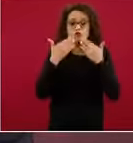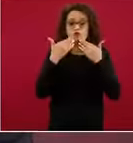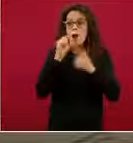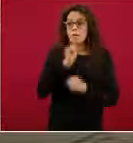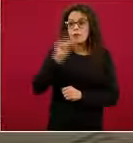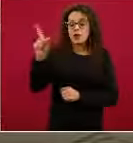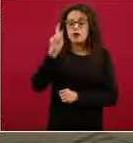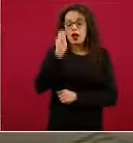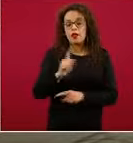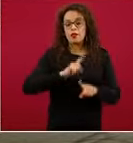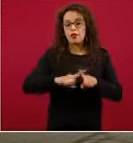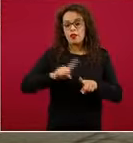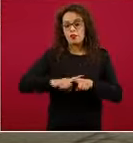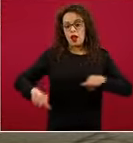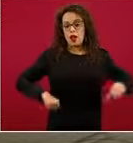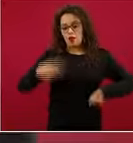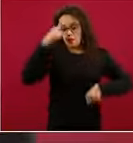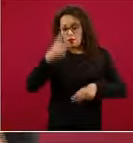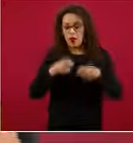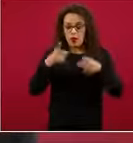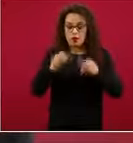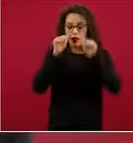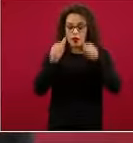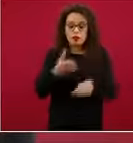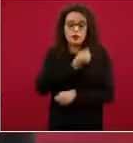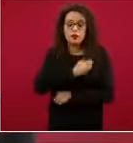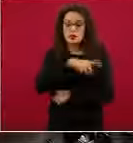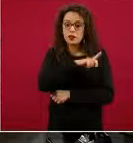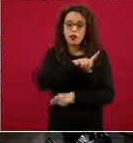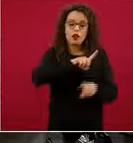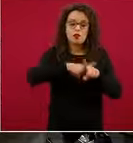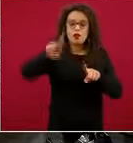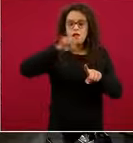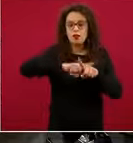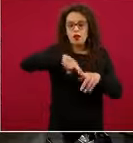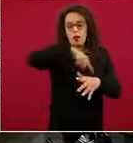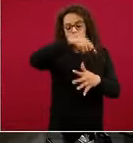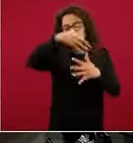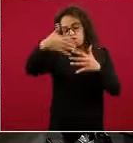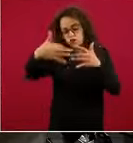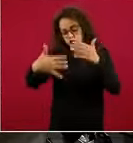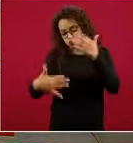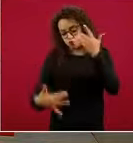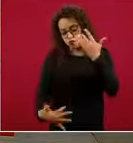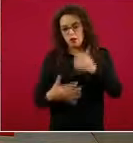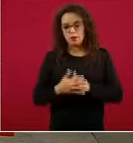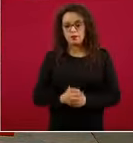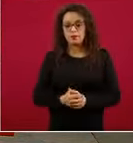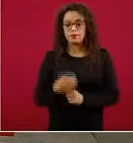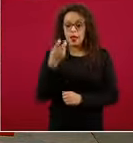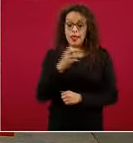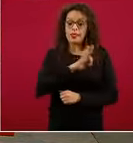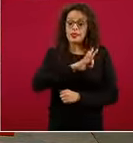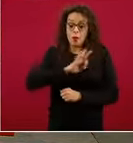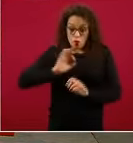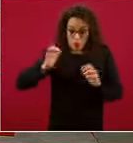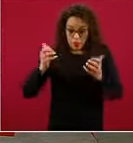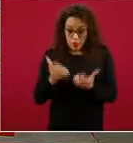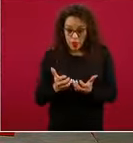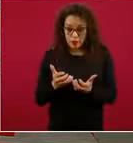actividades específicas de la salud pública, etcétera, etcétera, etcétera. Entonces, lo que se hubiera podido hacer y que posiblemente,